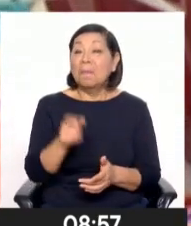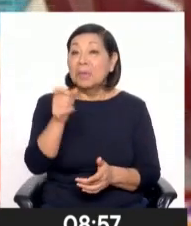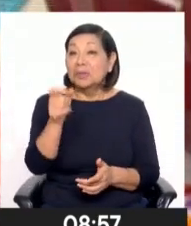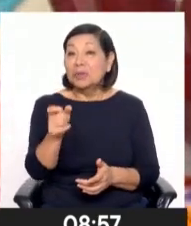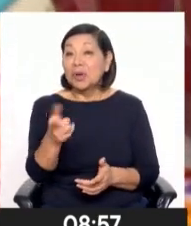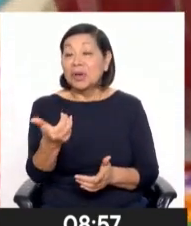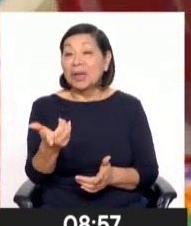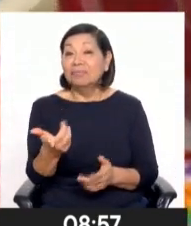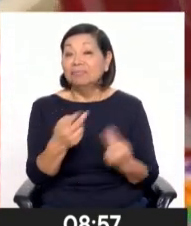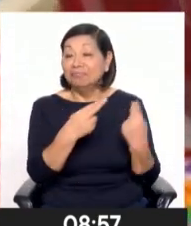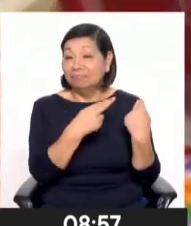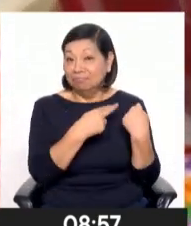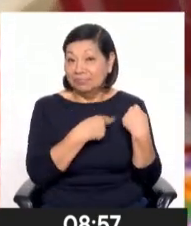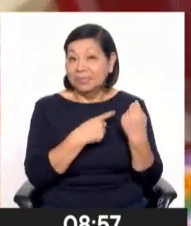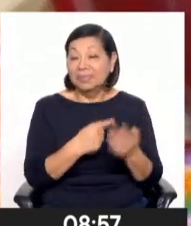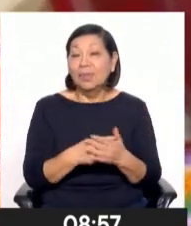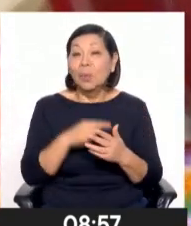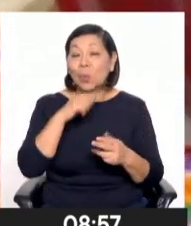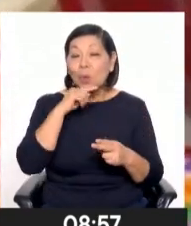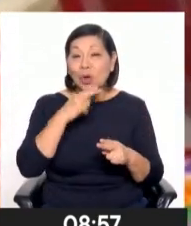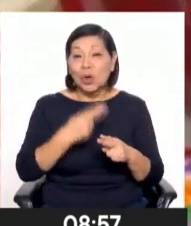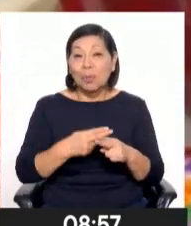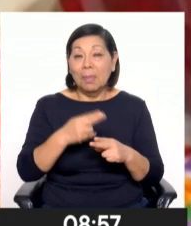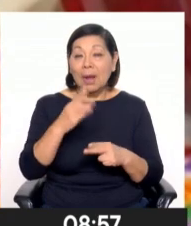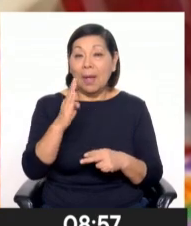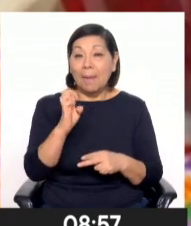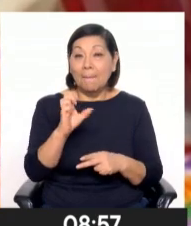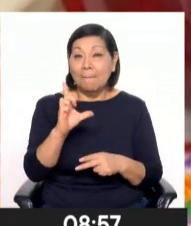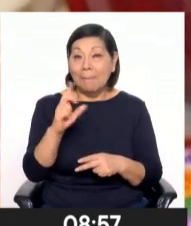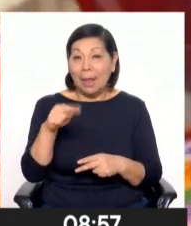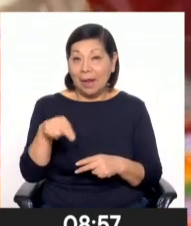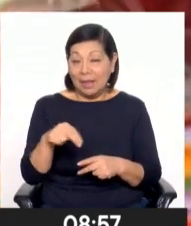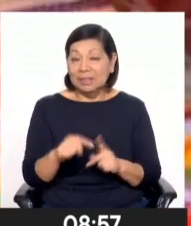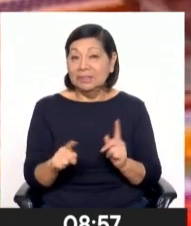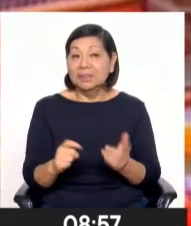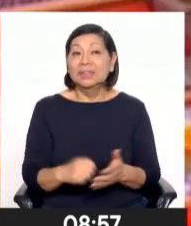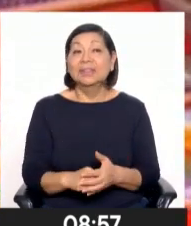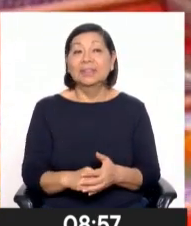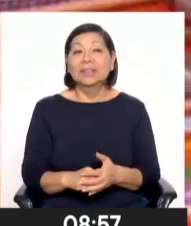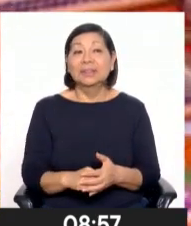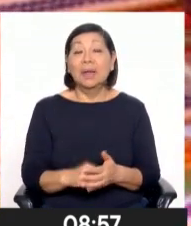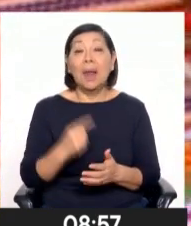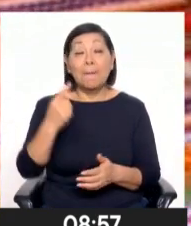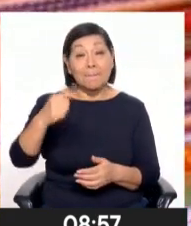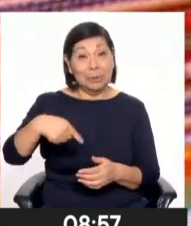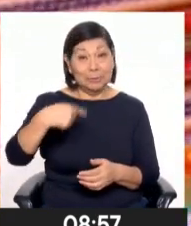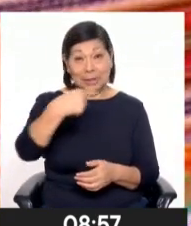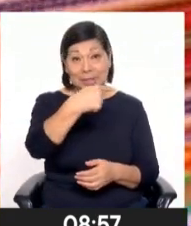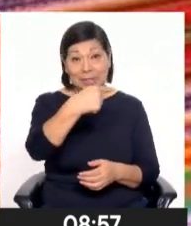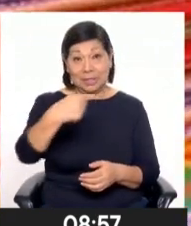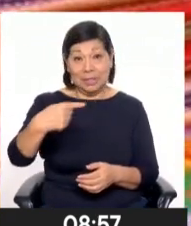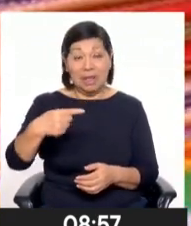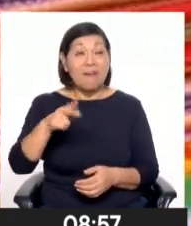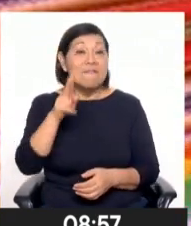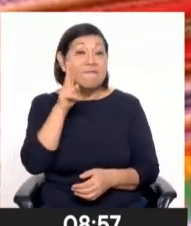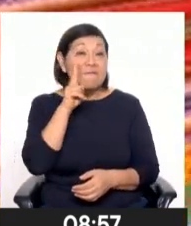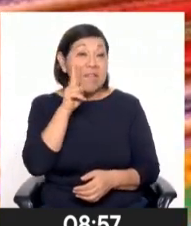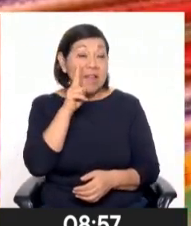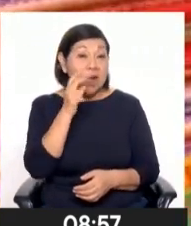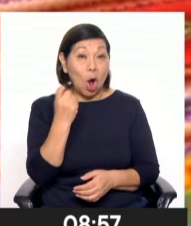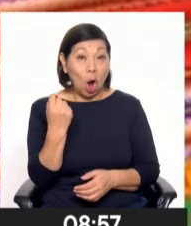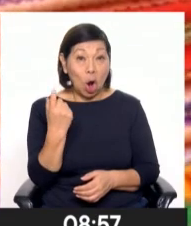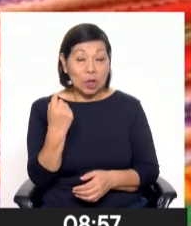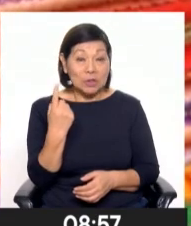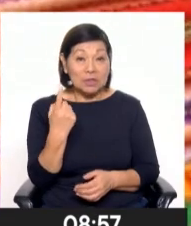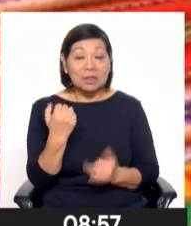estamos aquí con Belén Montoya coordinadora del salón del queso que se estrena la próxima semana a partir del viernes 11 de agosto